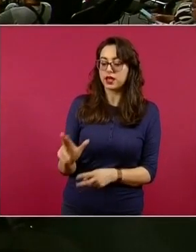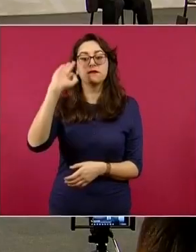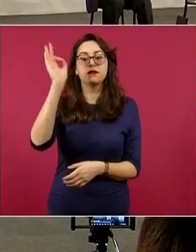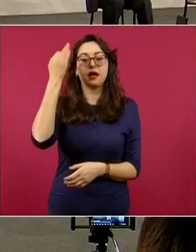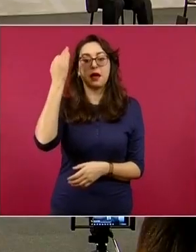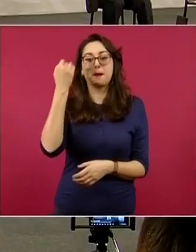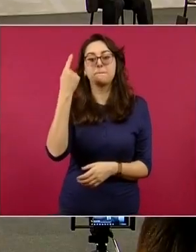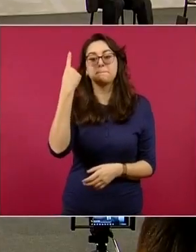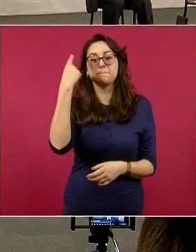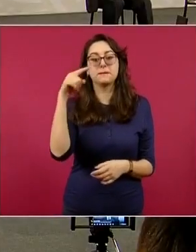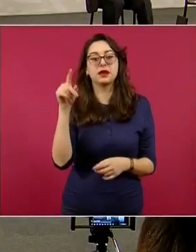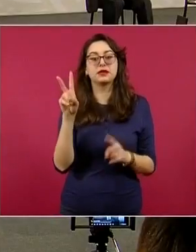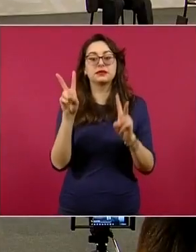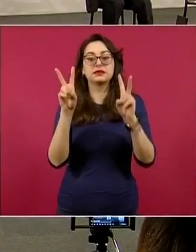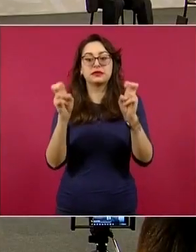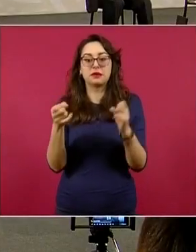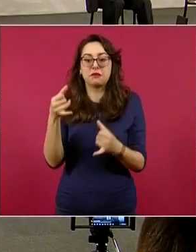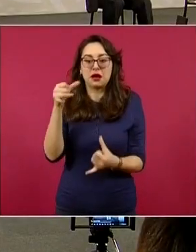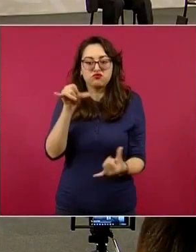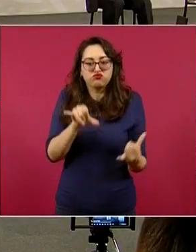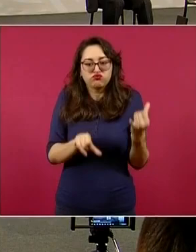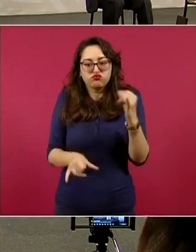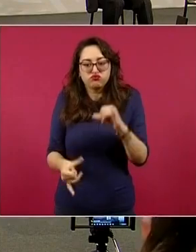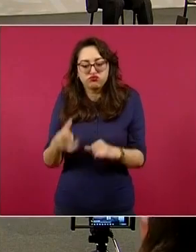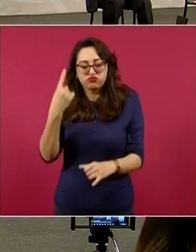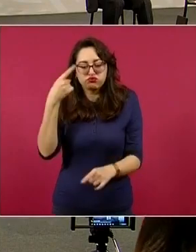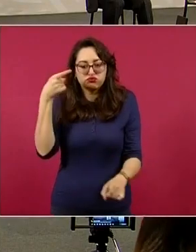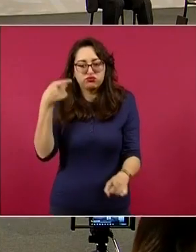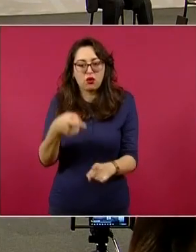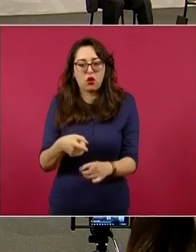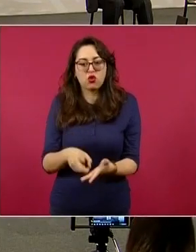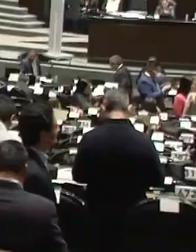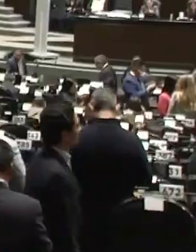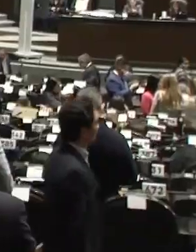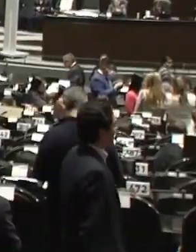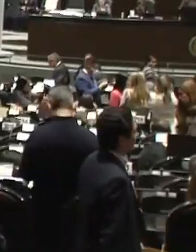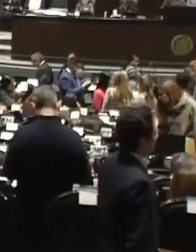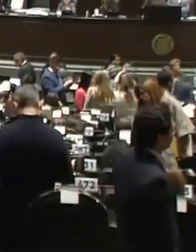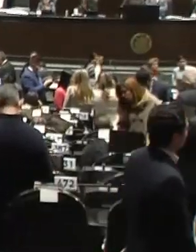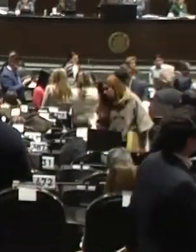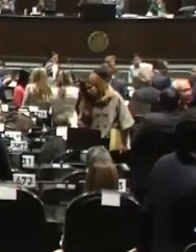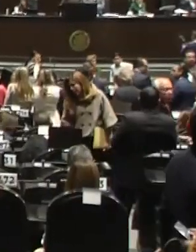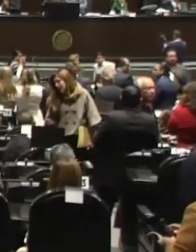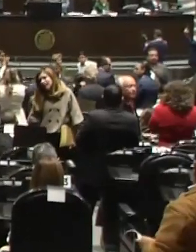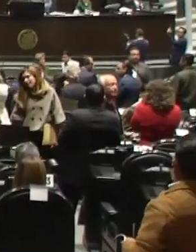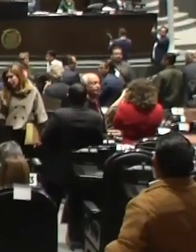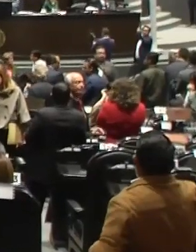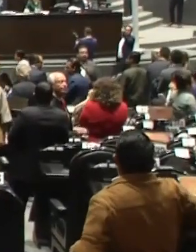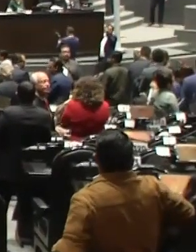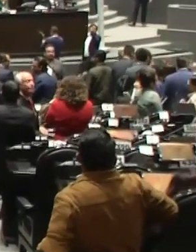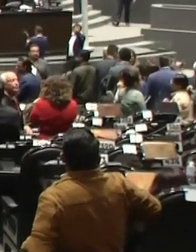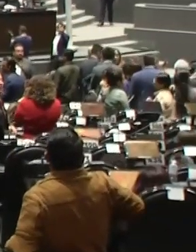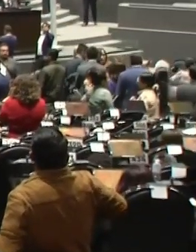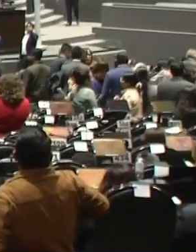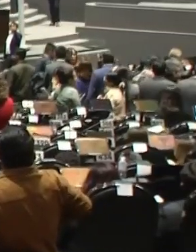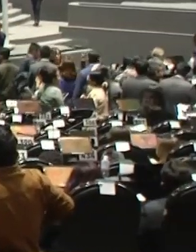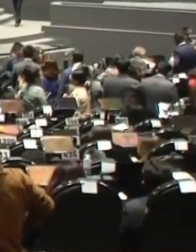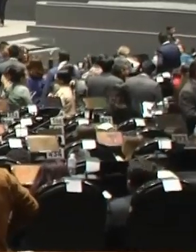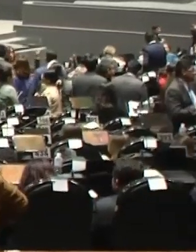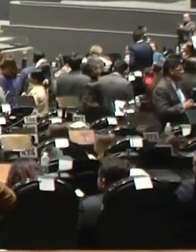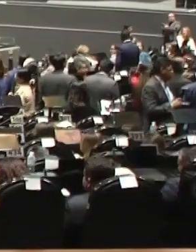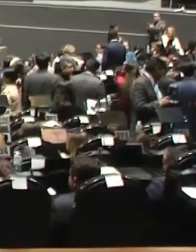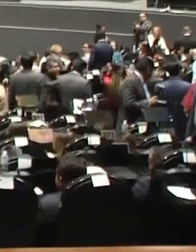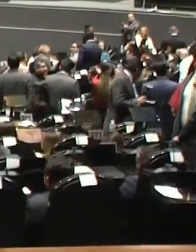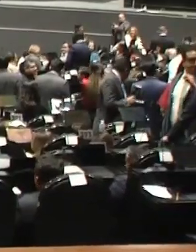gatell señaló que esta Va a permitir tener la más amplia lista de vigilancia y Consideró que facilitará el